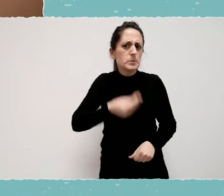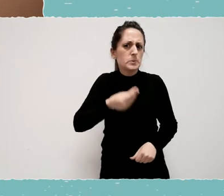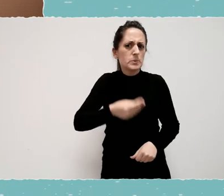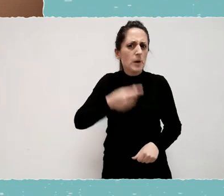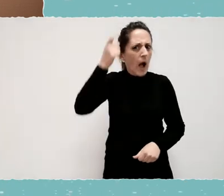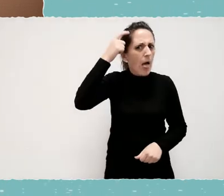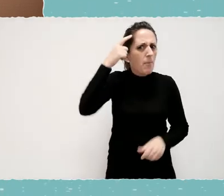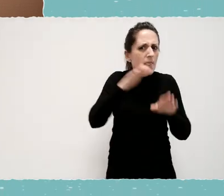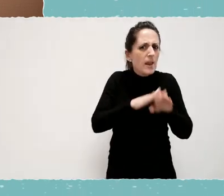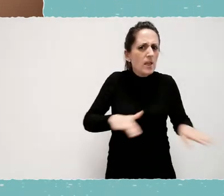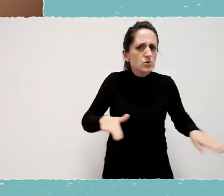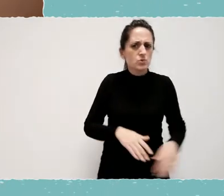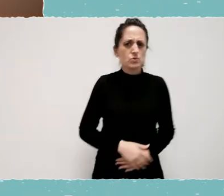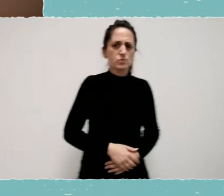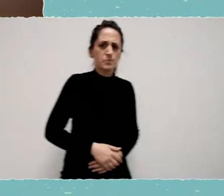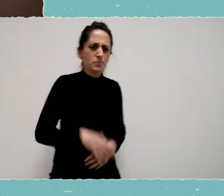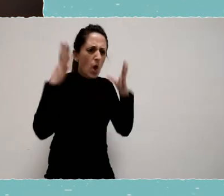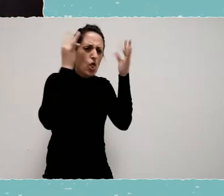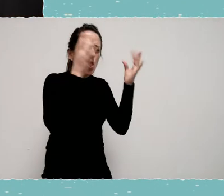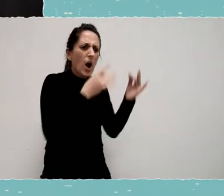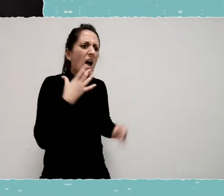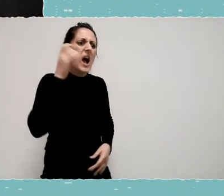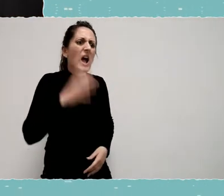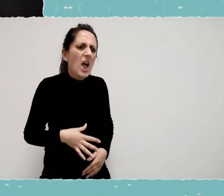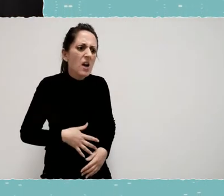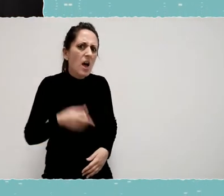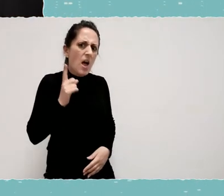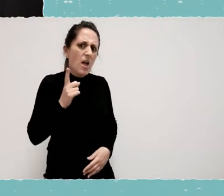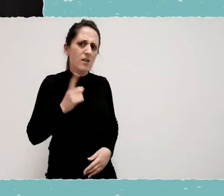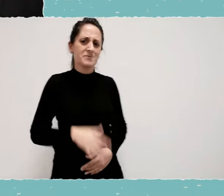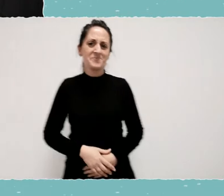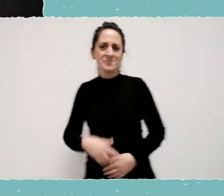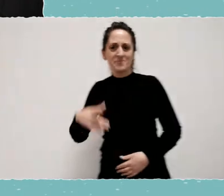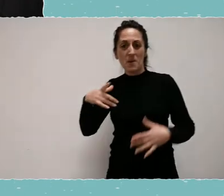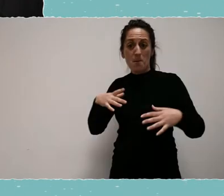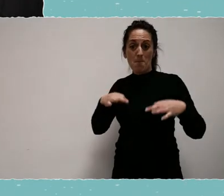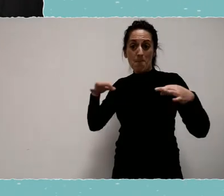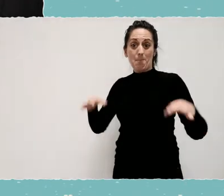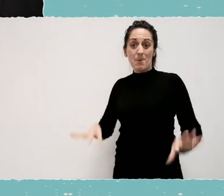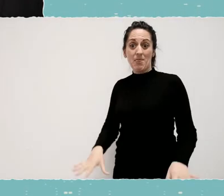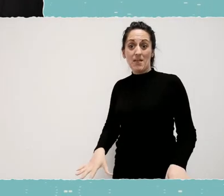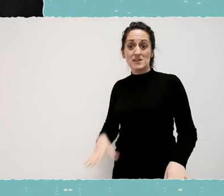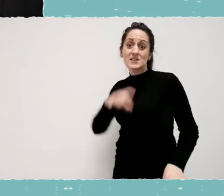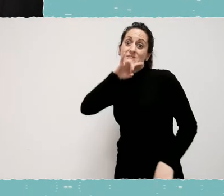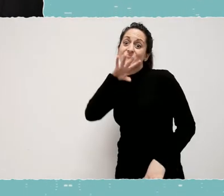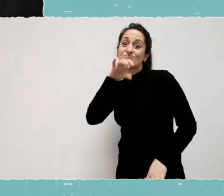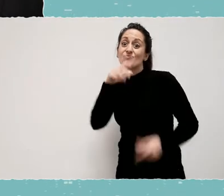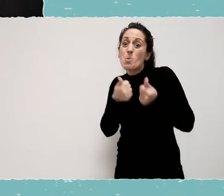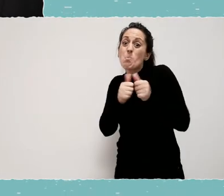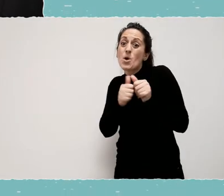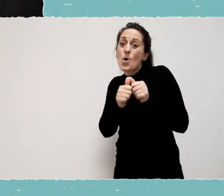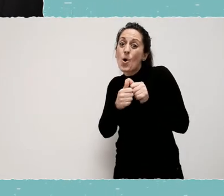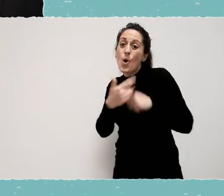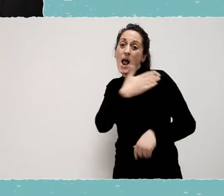as gedellas dun neno. Que me andan os meus piollos, eh? A princesa moi contenta foi leválo